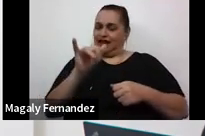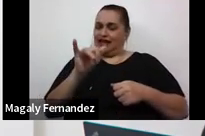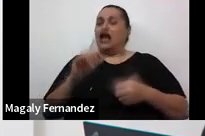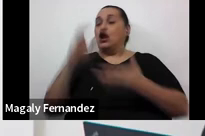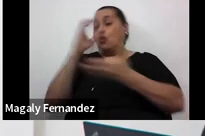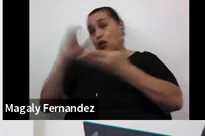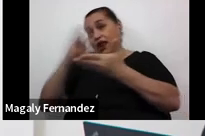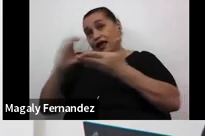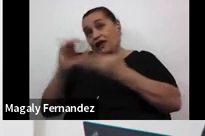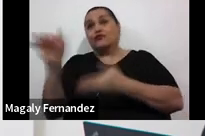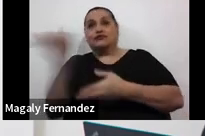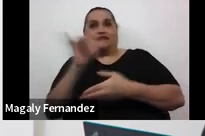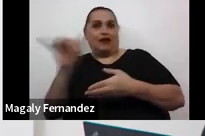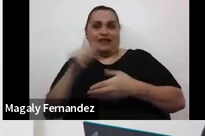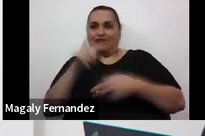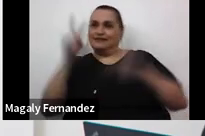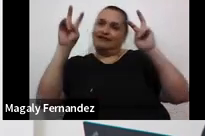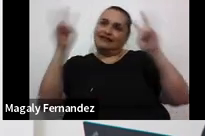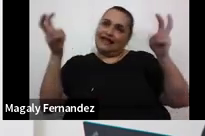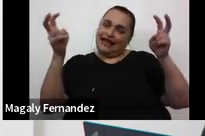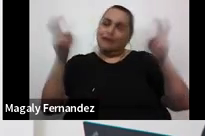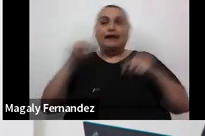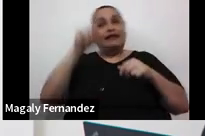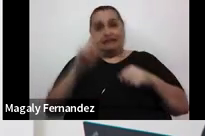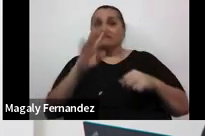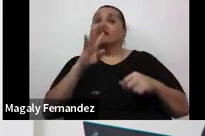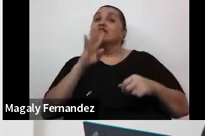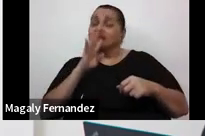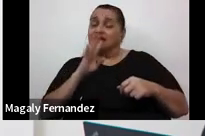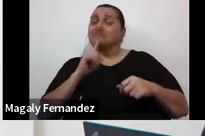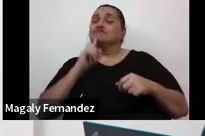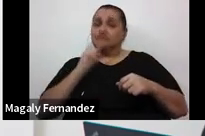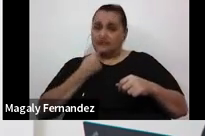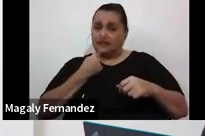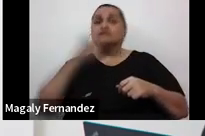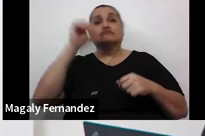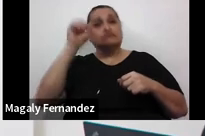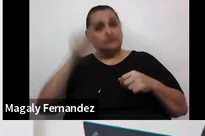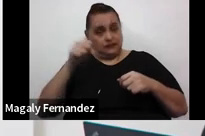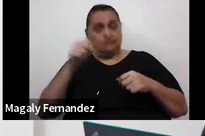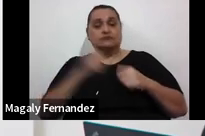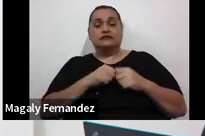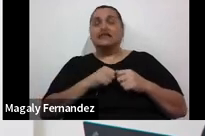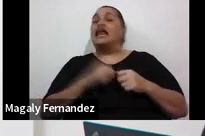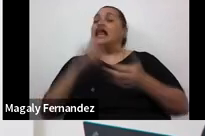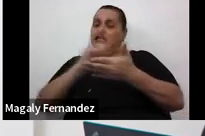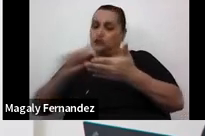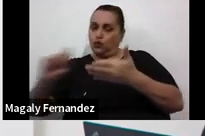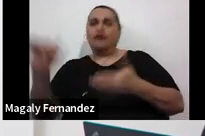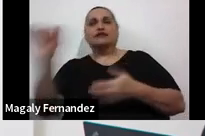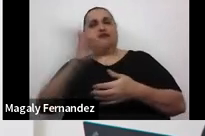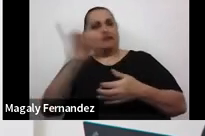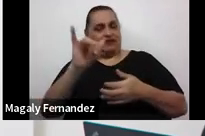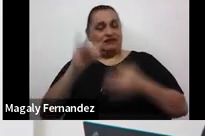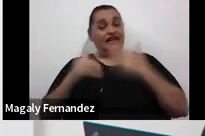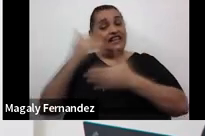esto es un tema al que hay que entrarle seriamente y en primaria también y después